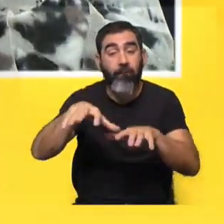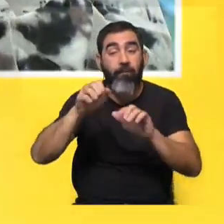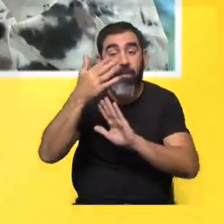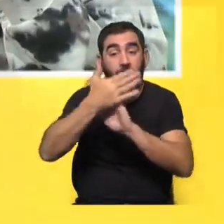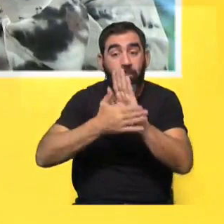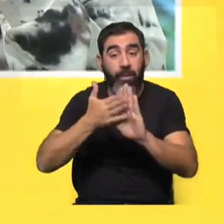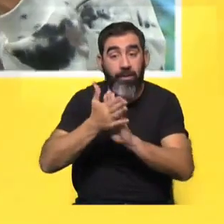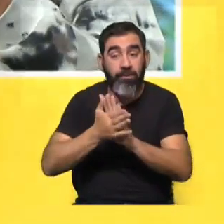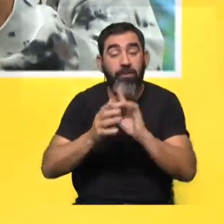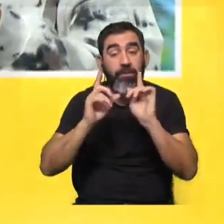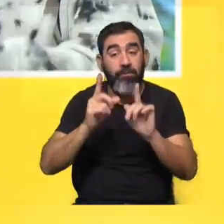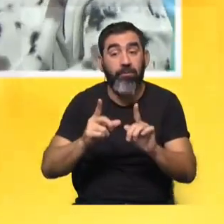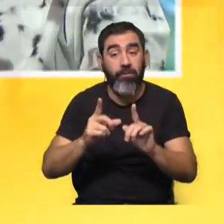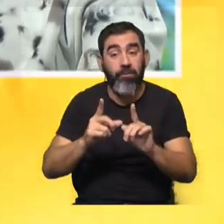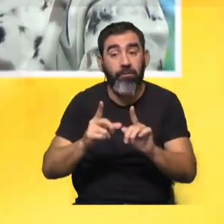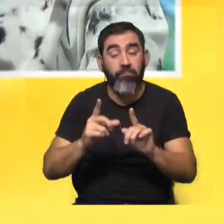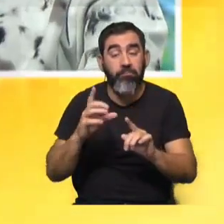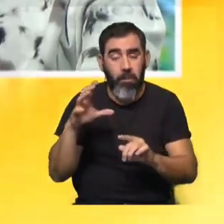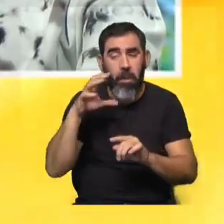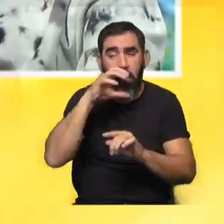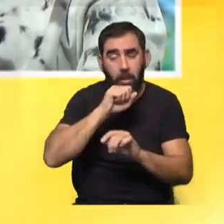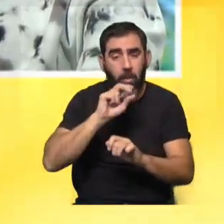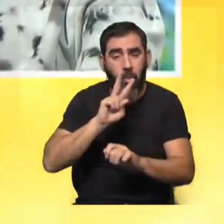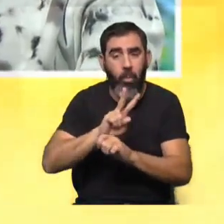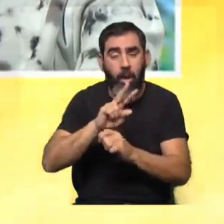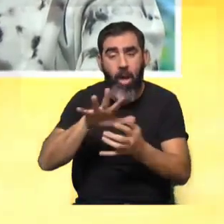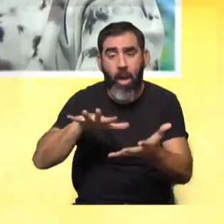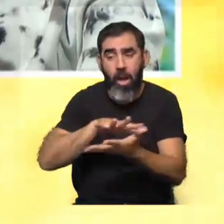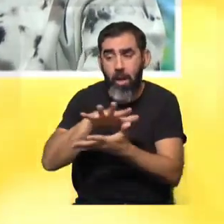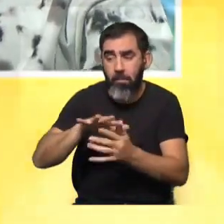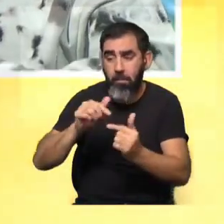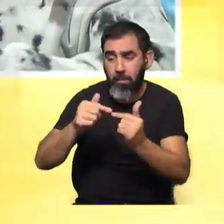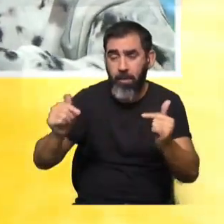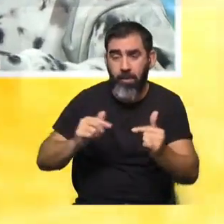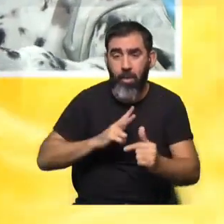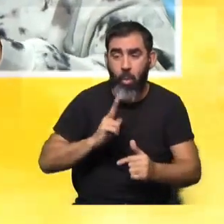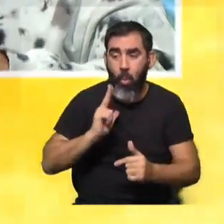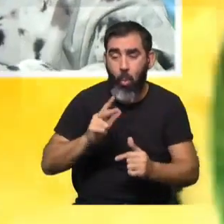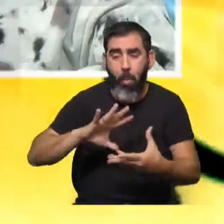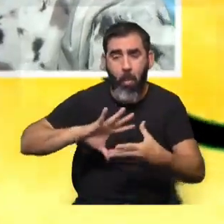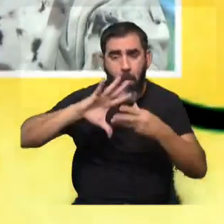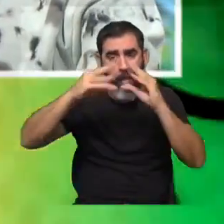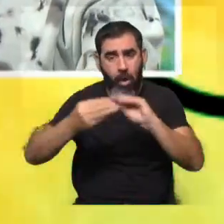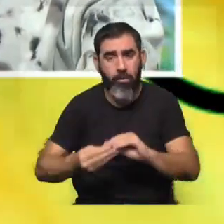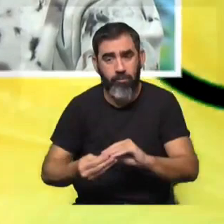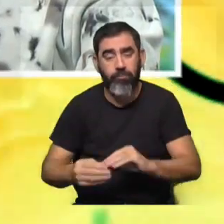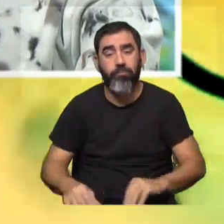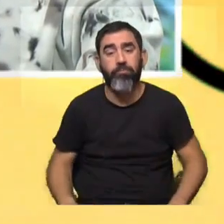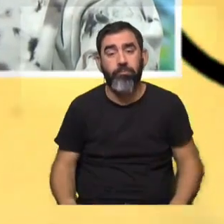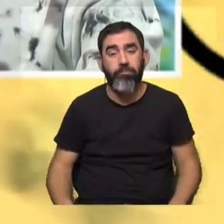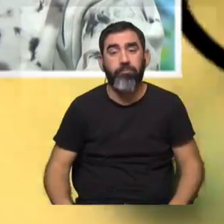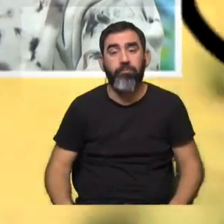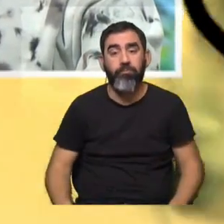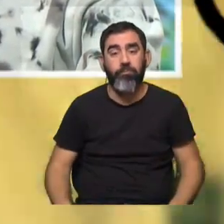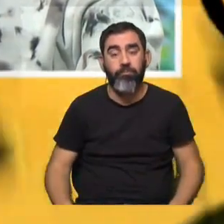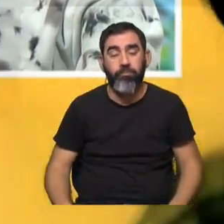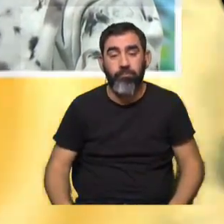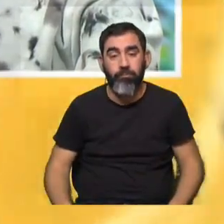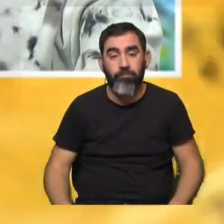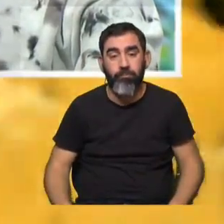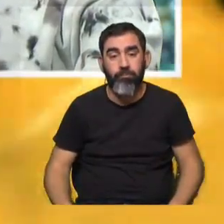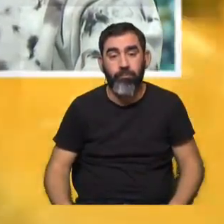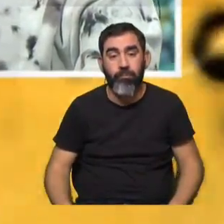y que además es bastante tolerante a ambientes antropizados. Se adapta bastante bien a la modificación que los otros felinos son